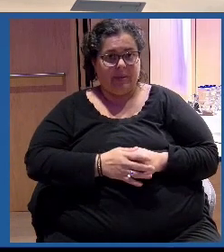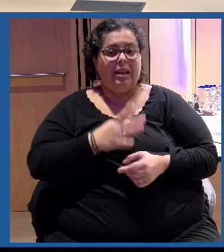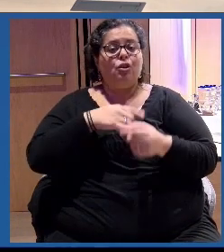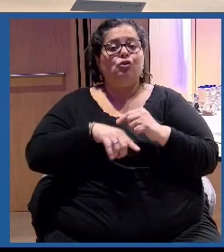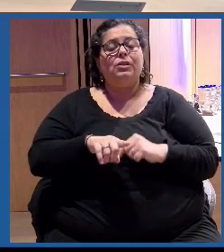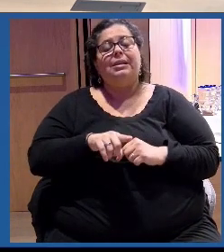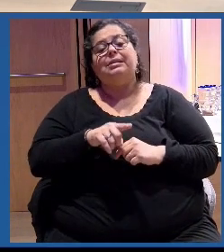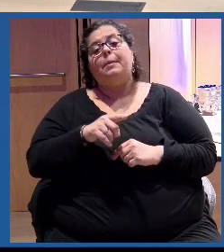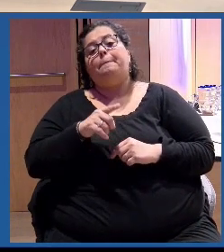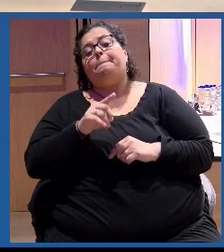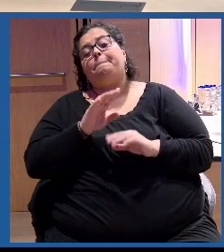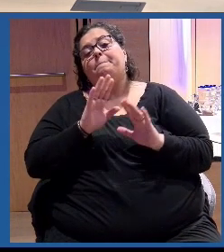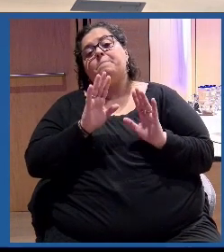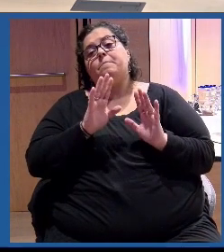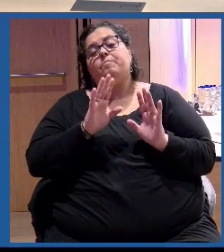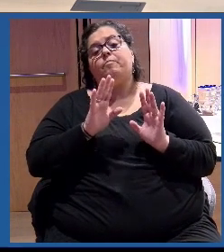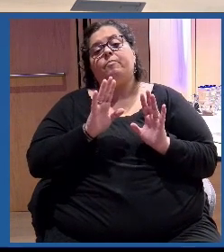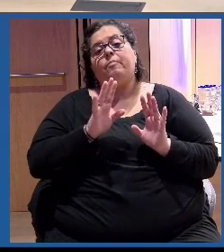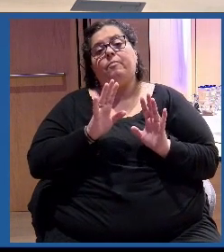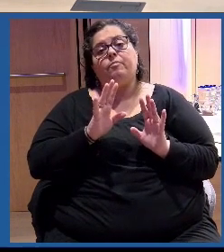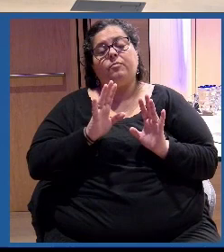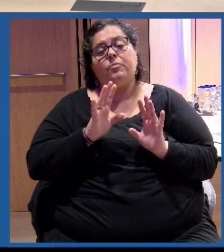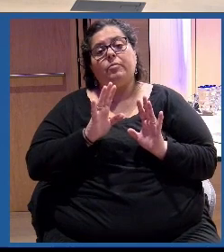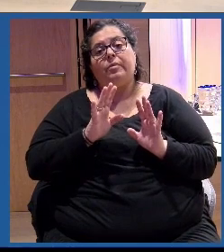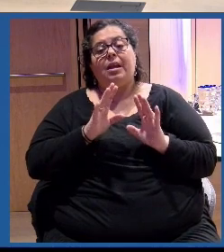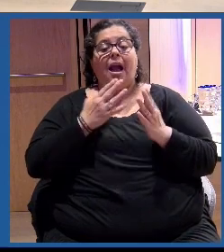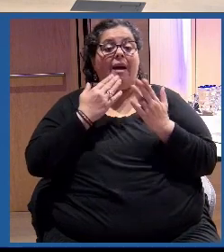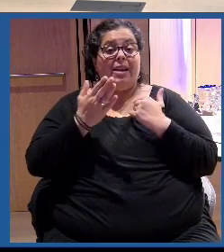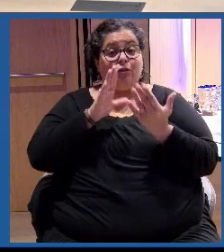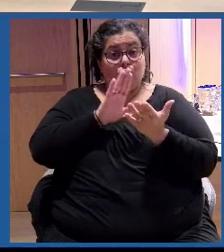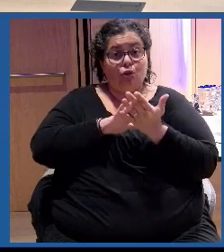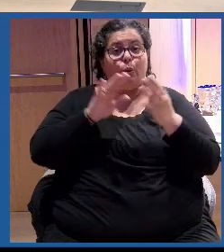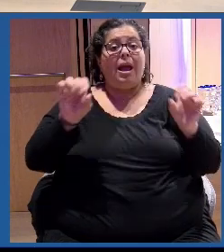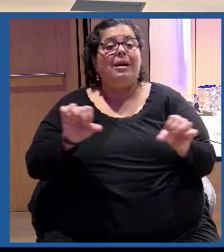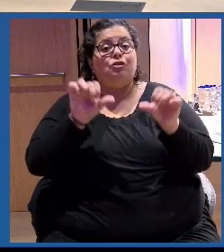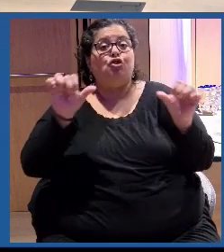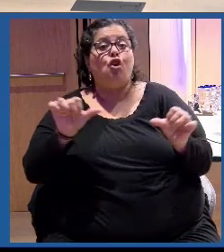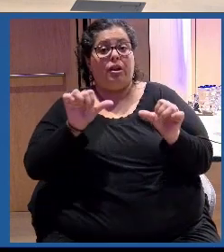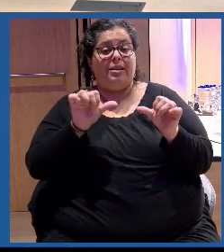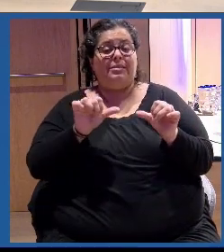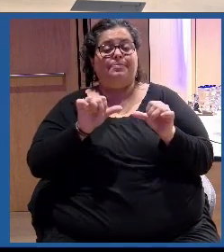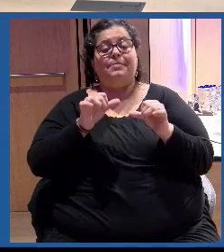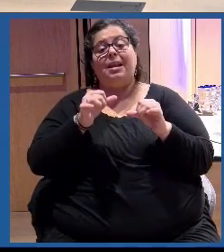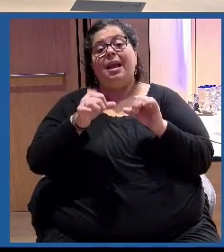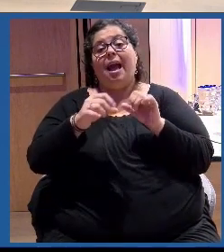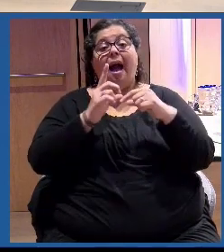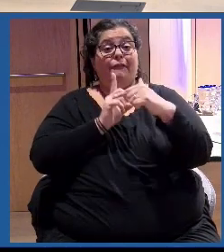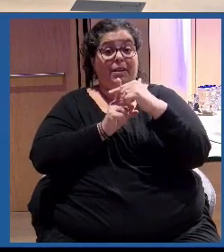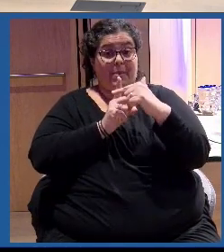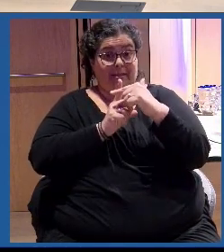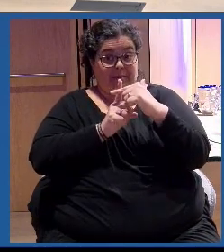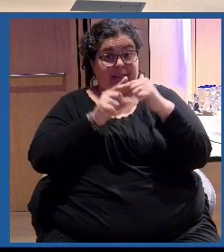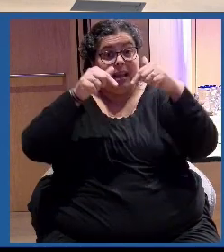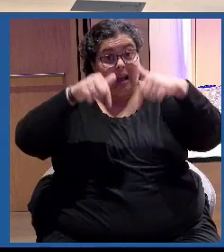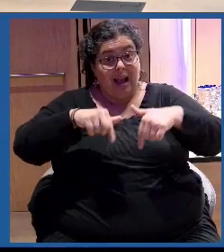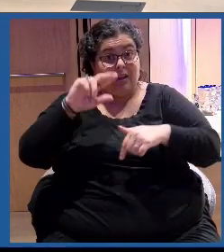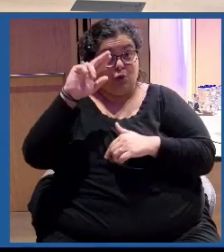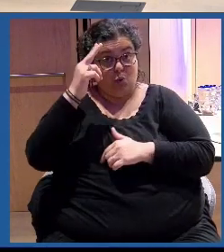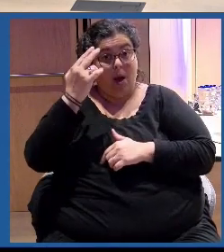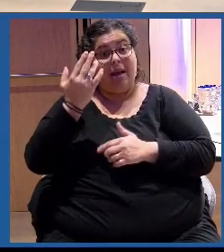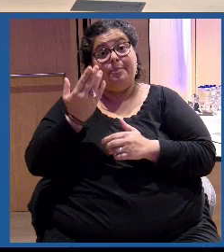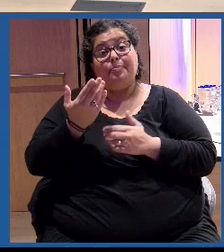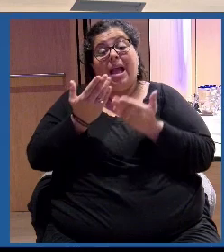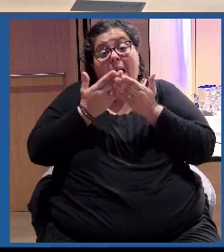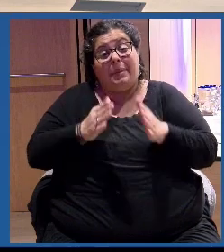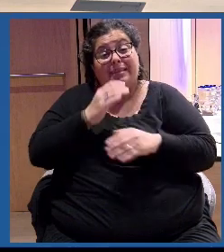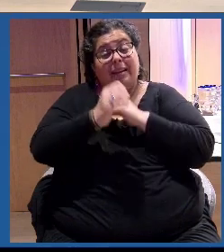Entonces, pasando un poco más a lo que serían las acciones afirmativas, nosotros acá en Uruguay tenemos, a partir del